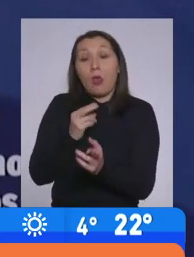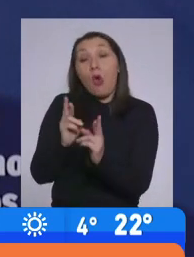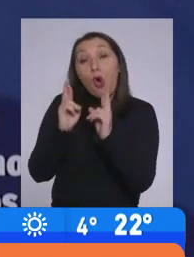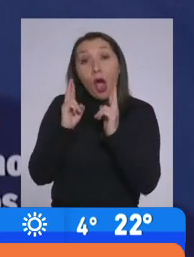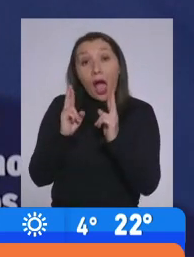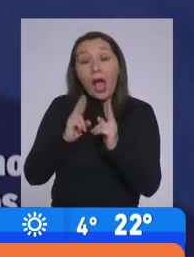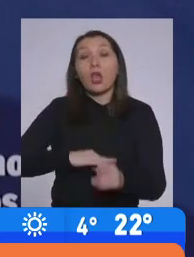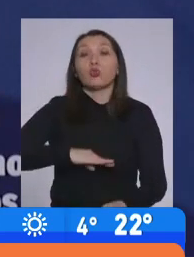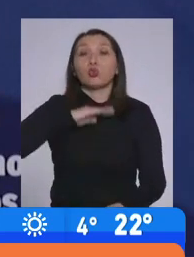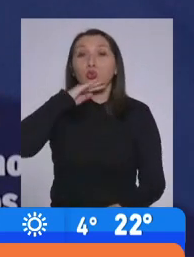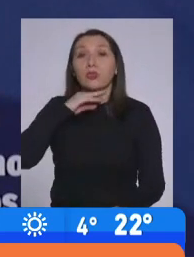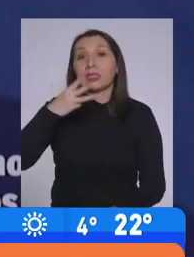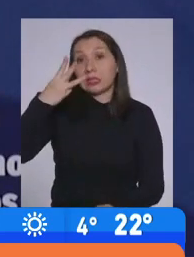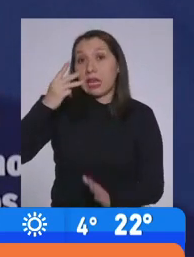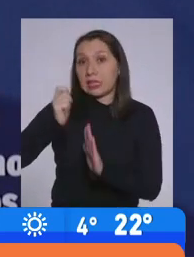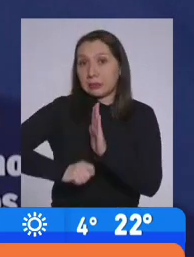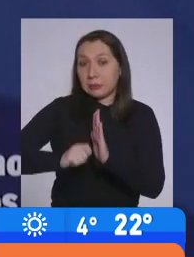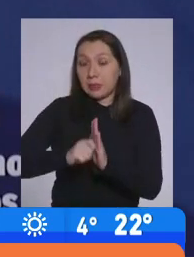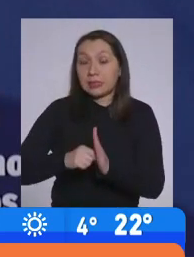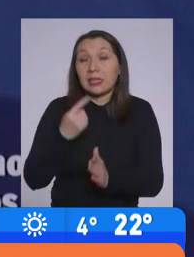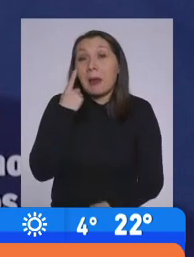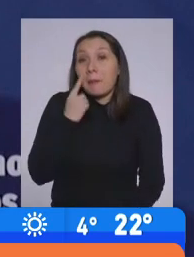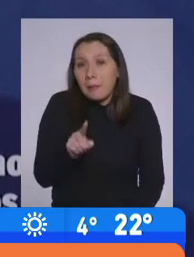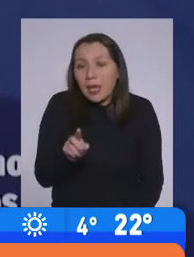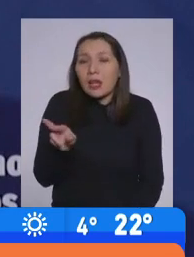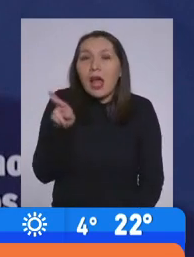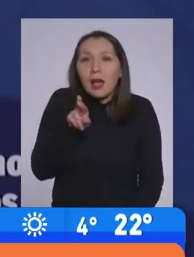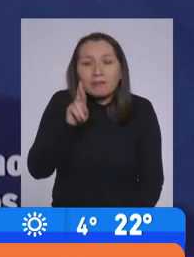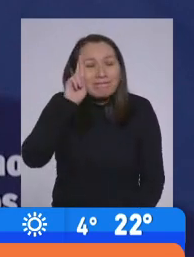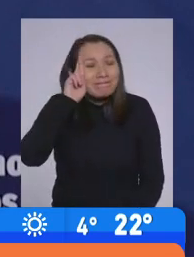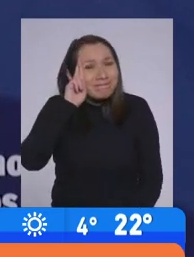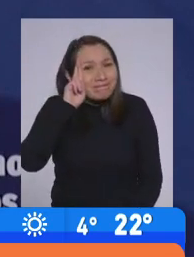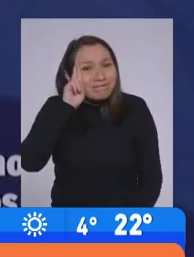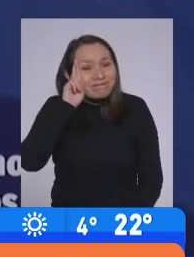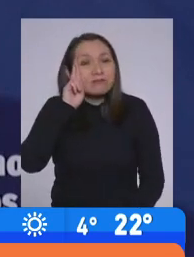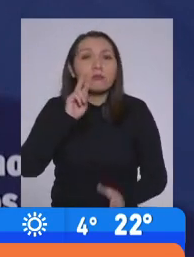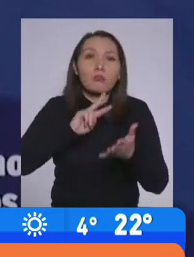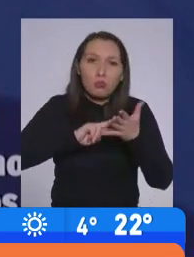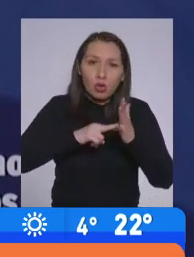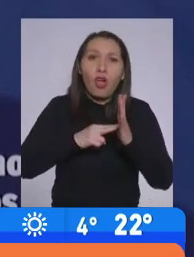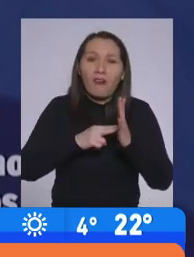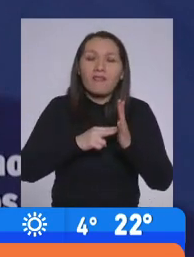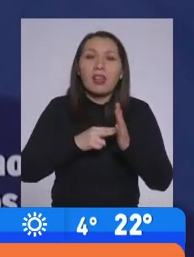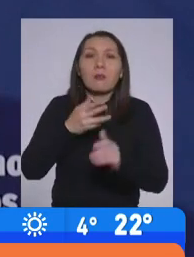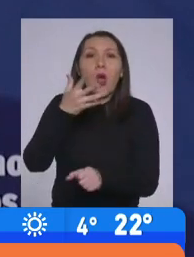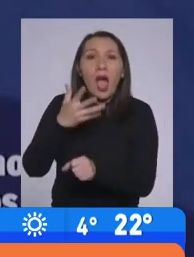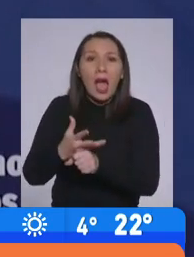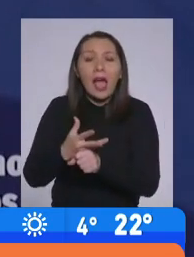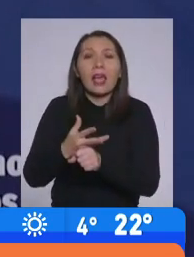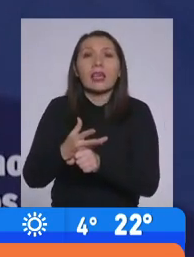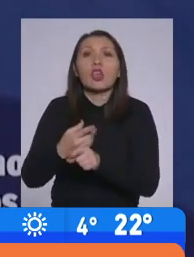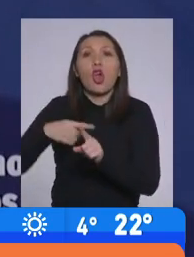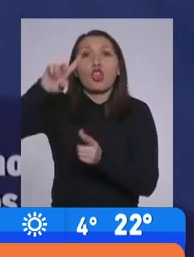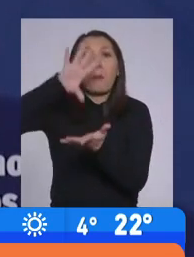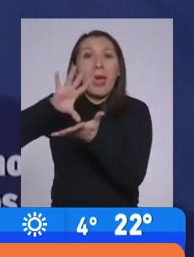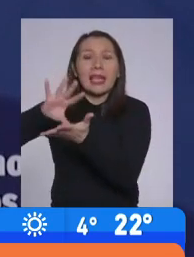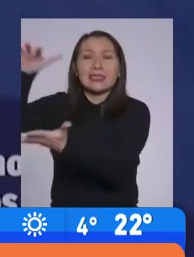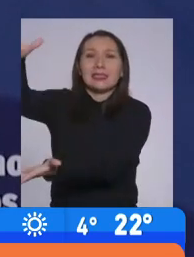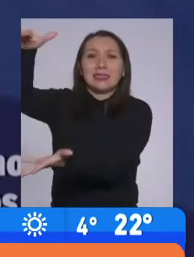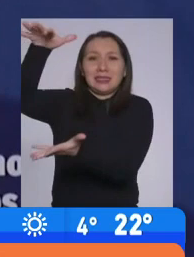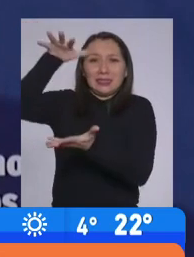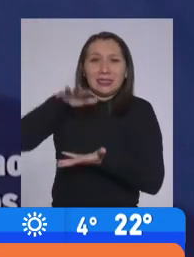ojalá alcance para los tres meses sin embargo hay que recordar que también hemos tenido problemas de abastecimiento desde el exterior